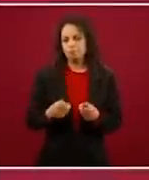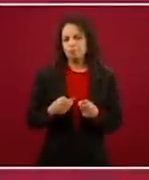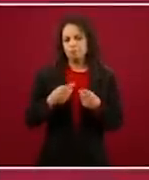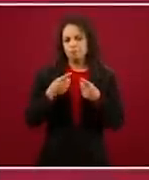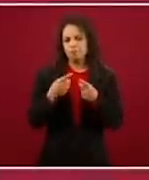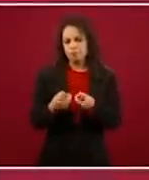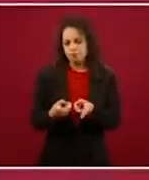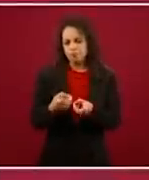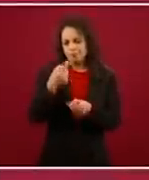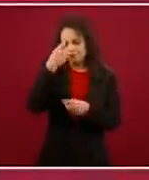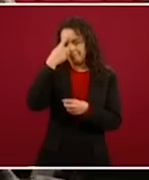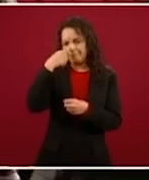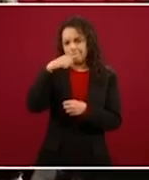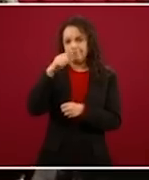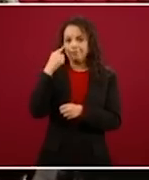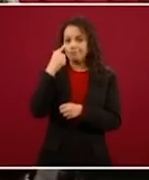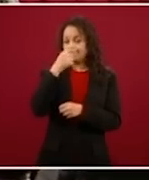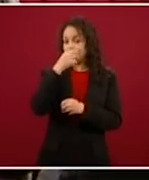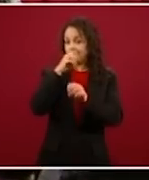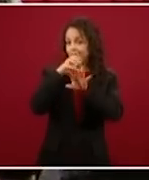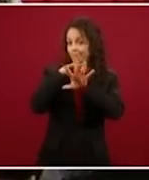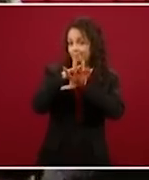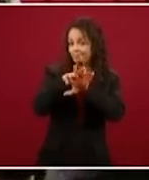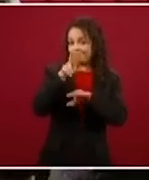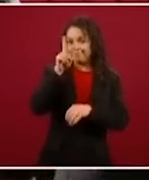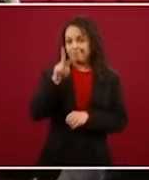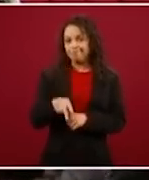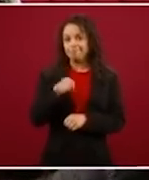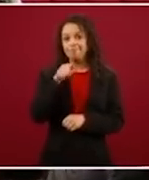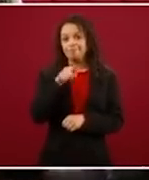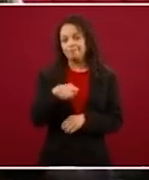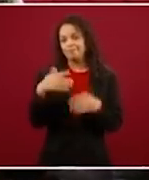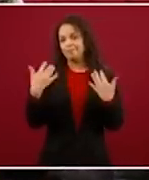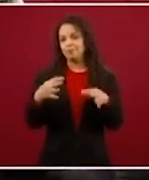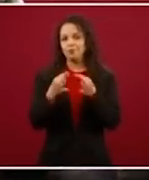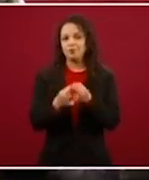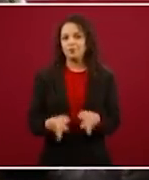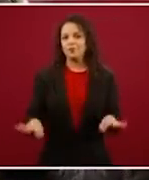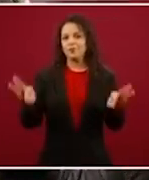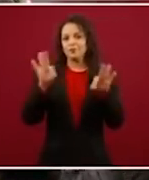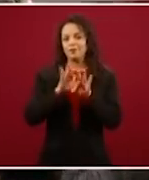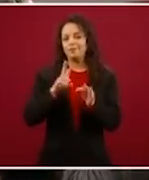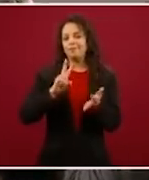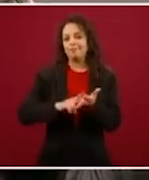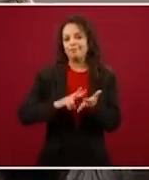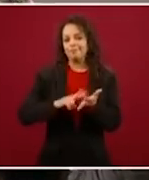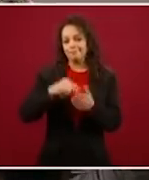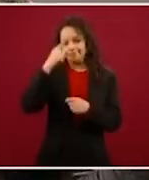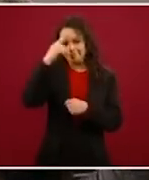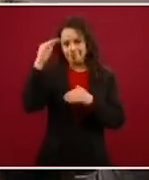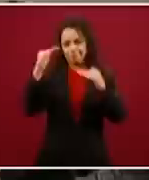la transparencia es la regla de oro de la democracia.